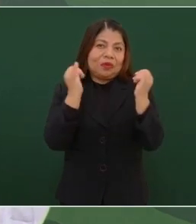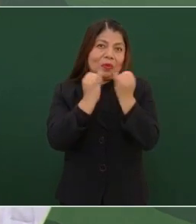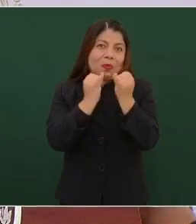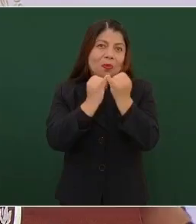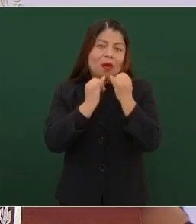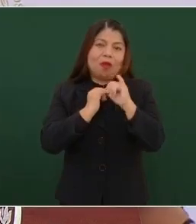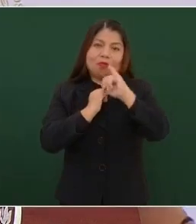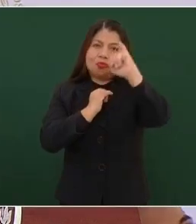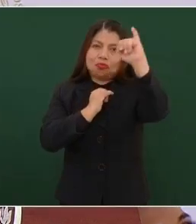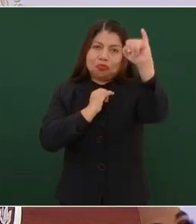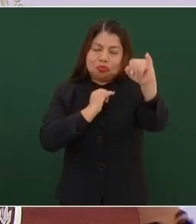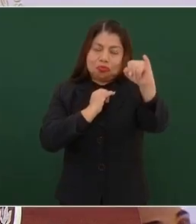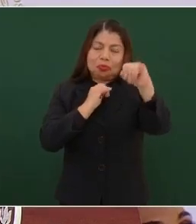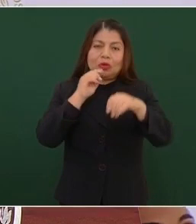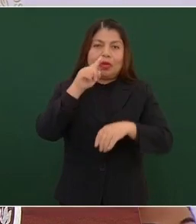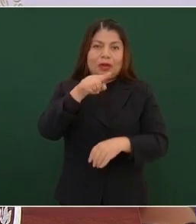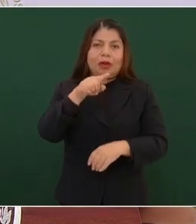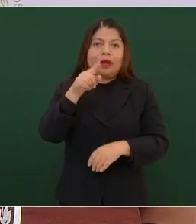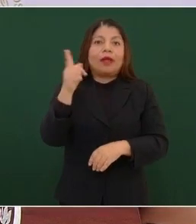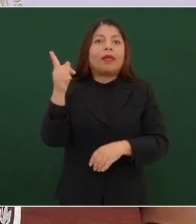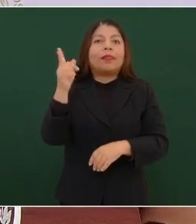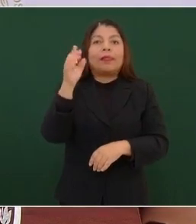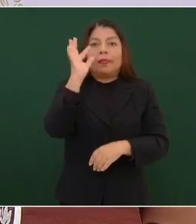Usumacinta, en Tenosique.